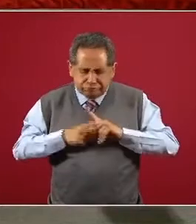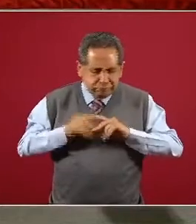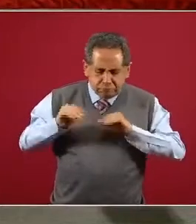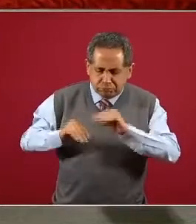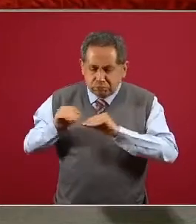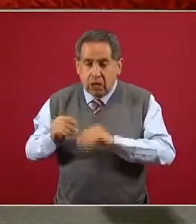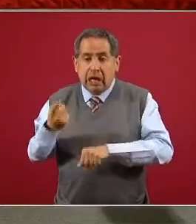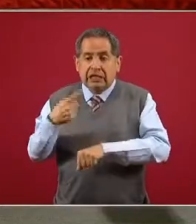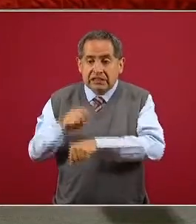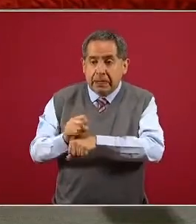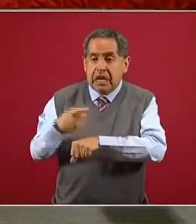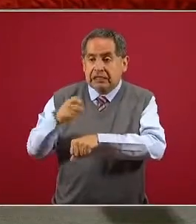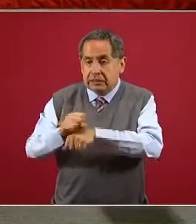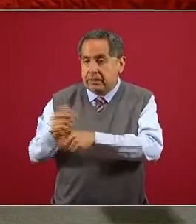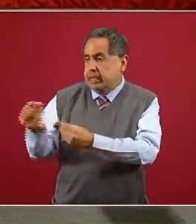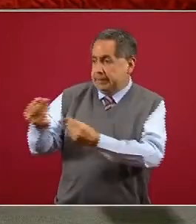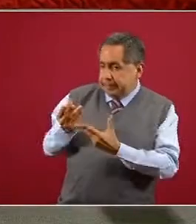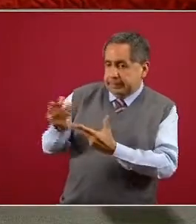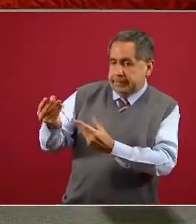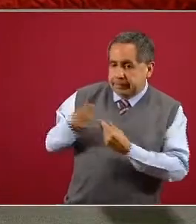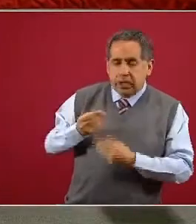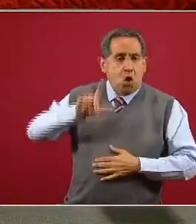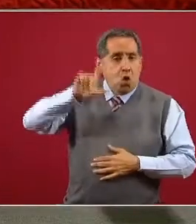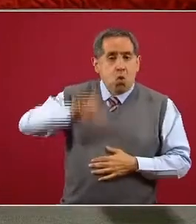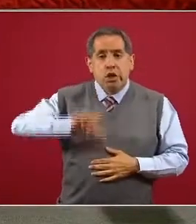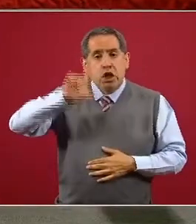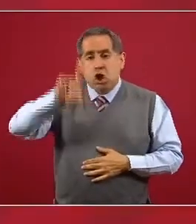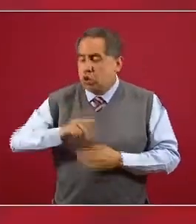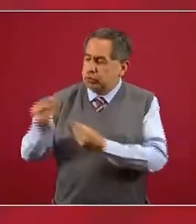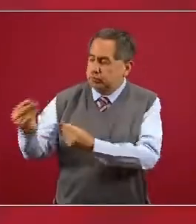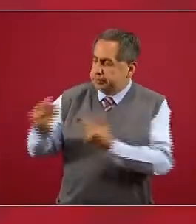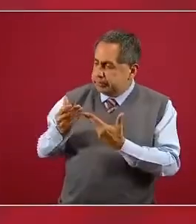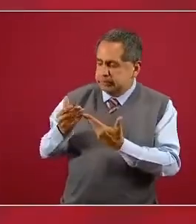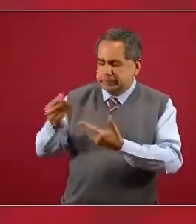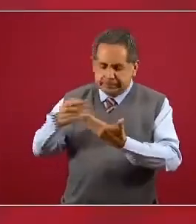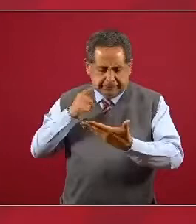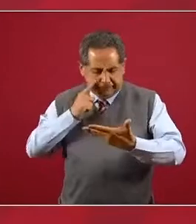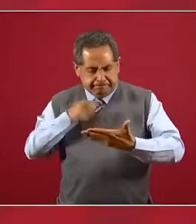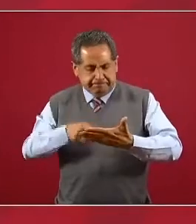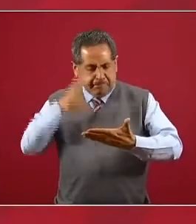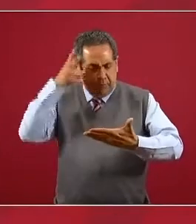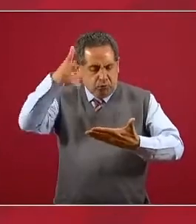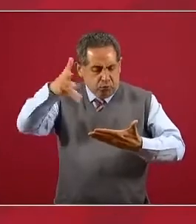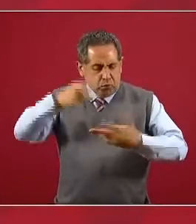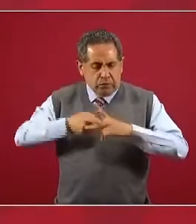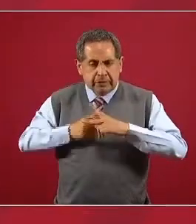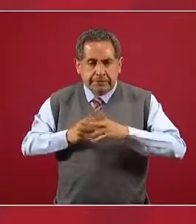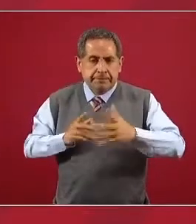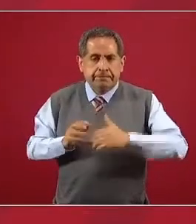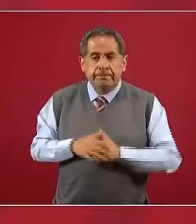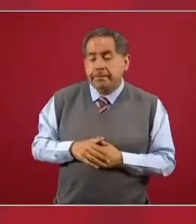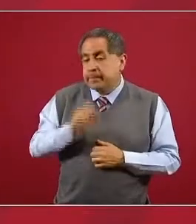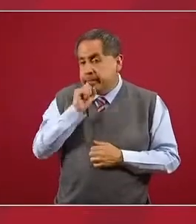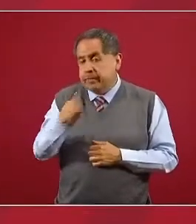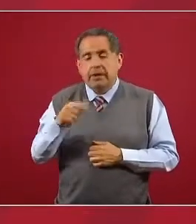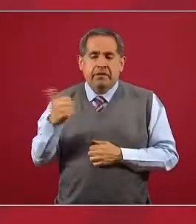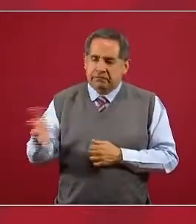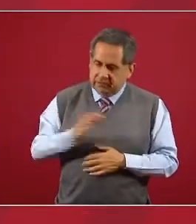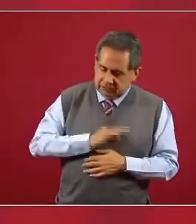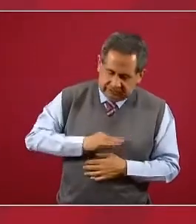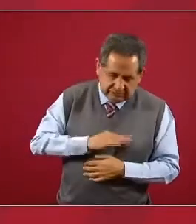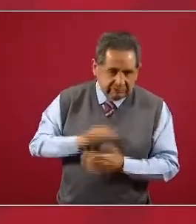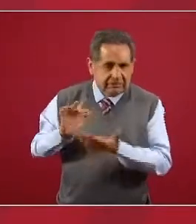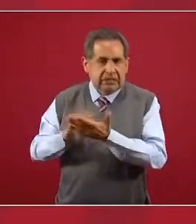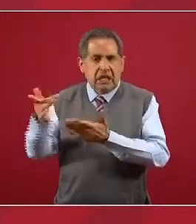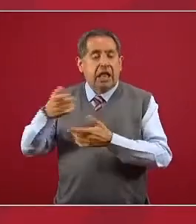semana nos dan las indicaciones, cada lunes nos dan las nuevas proyecciones. Dicho sea de paso, también felicito y